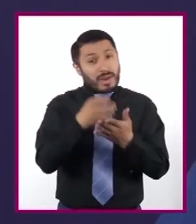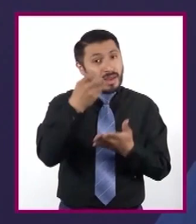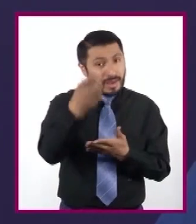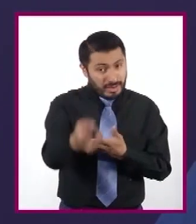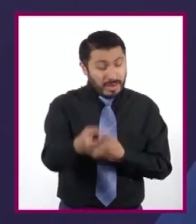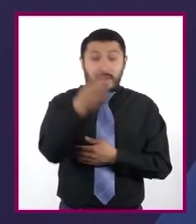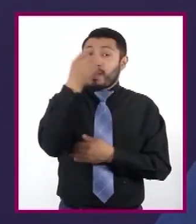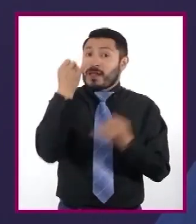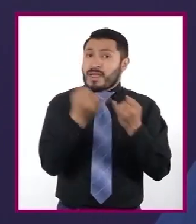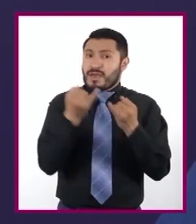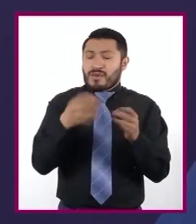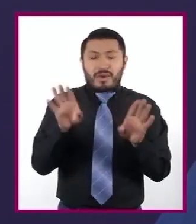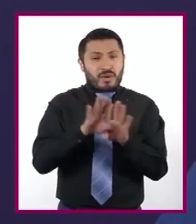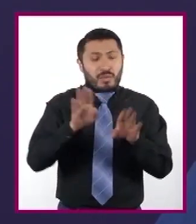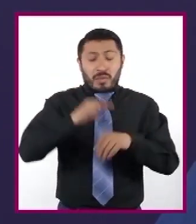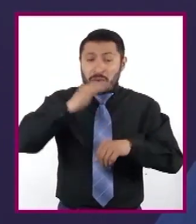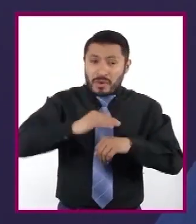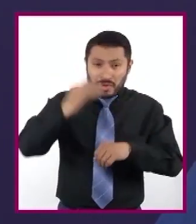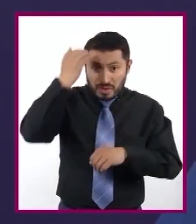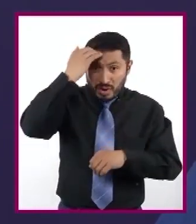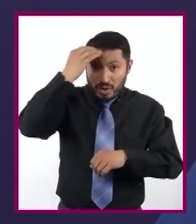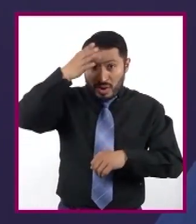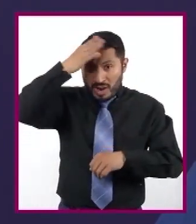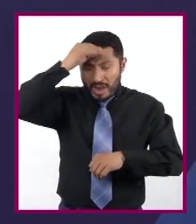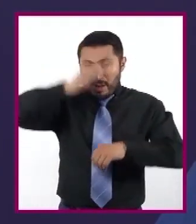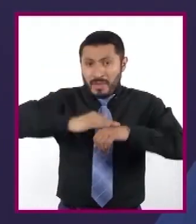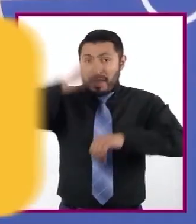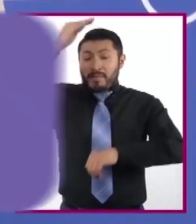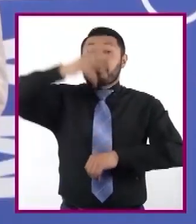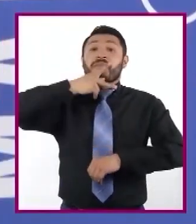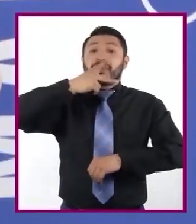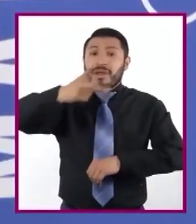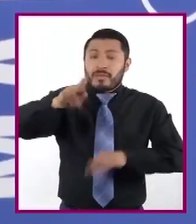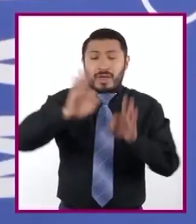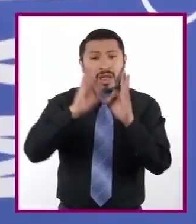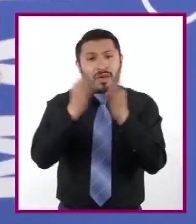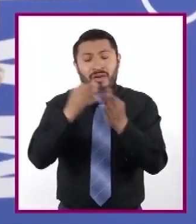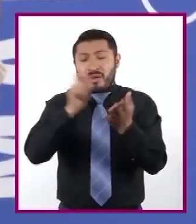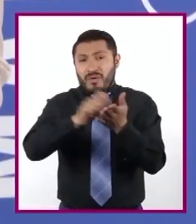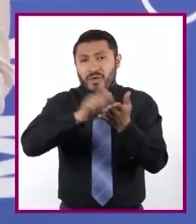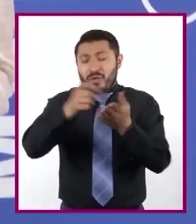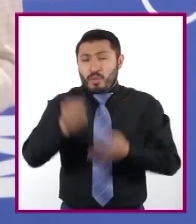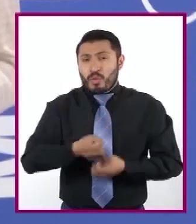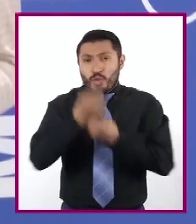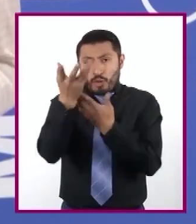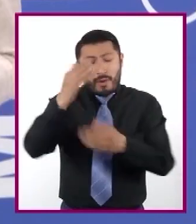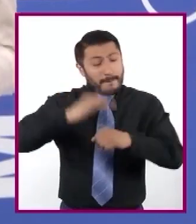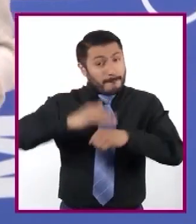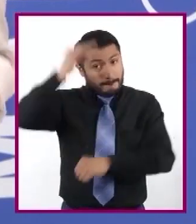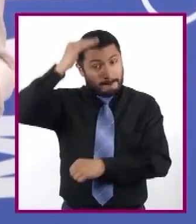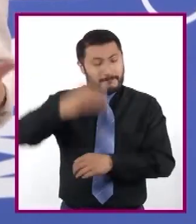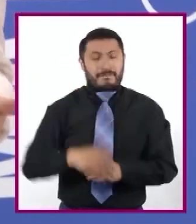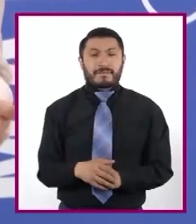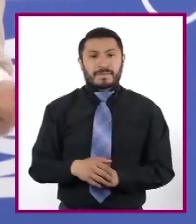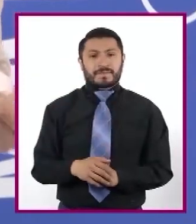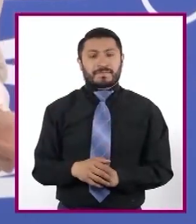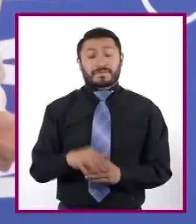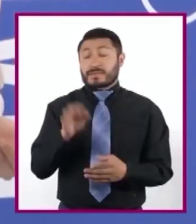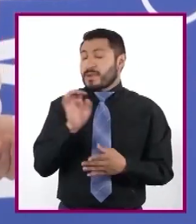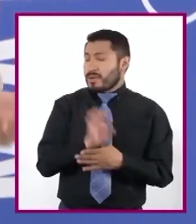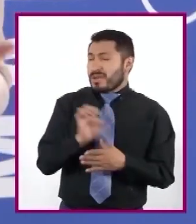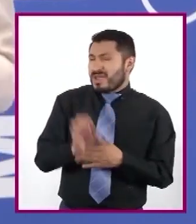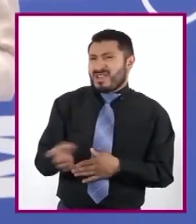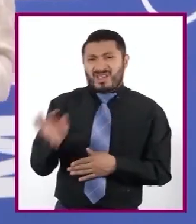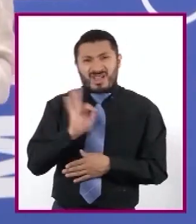también ampliar nuestro vocabulario y nuestras capacidades de expresarnos. Maestro Eric, entonces, si yo voy a escribir un